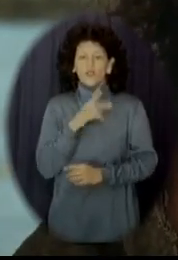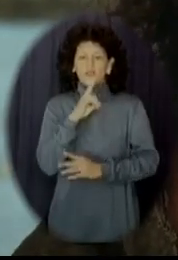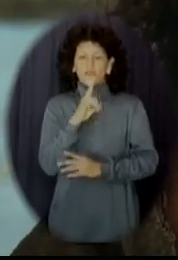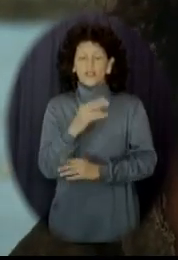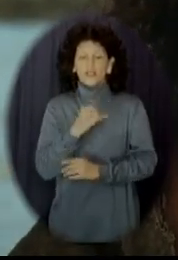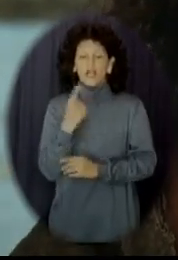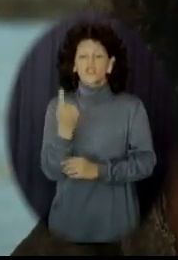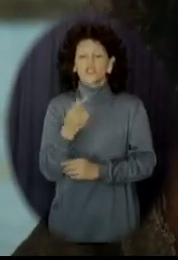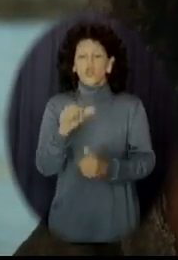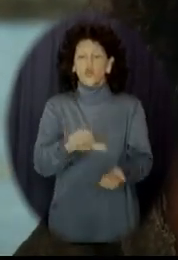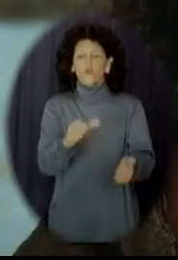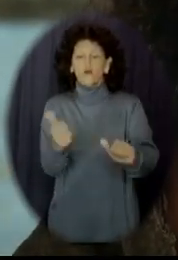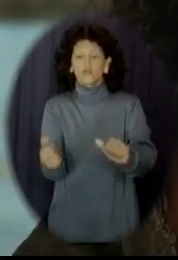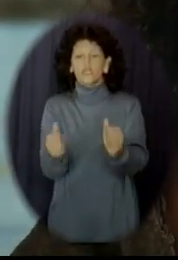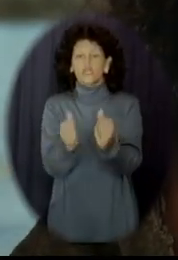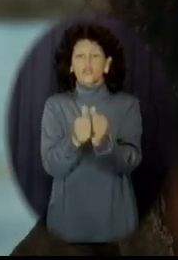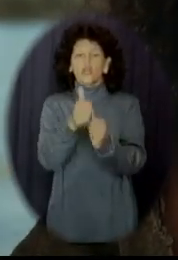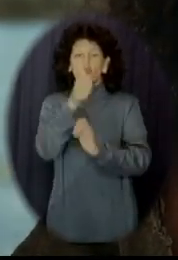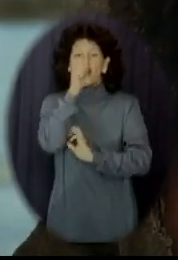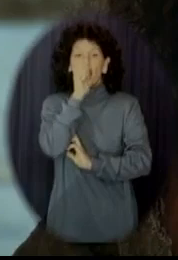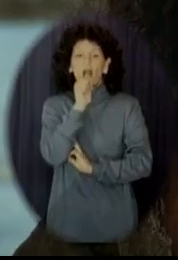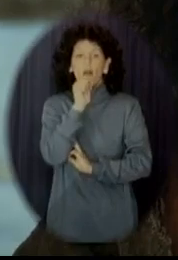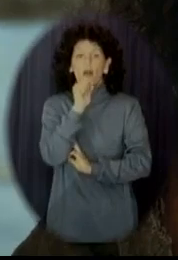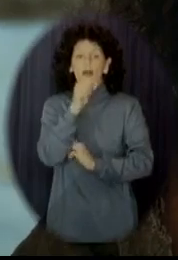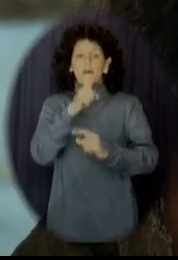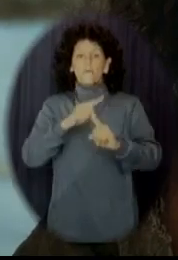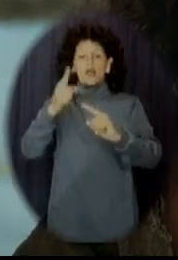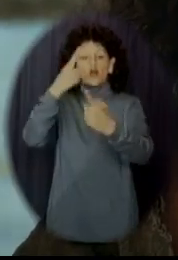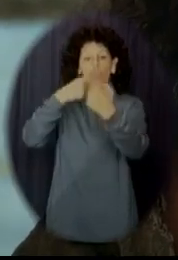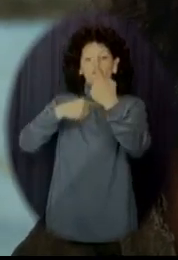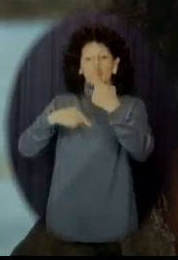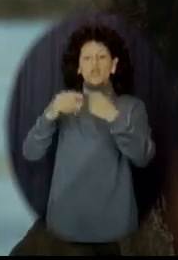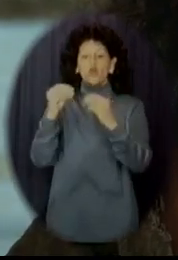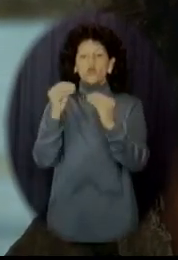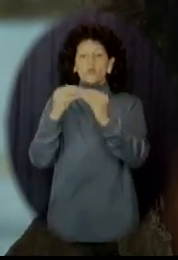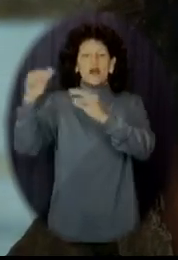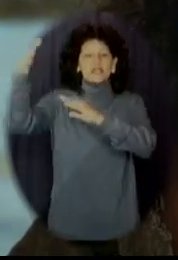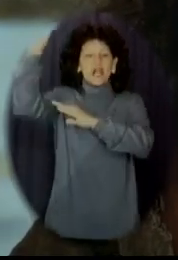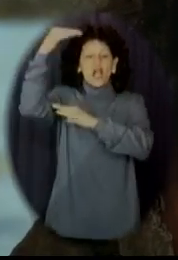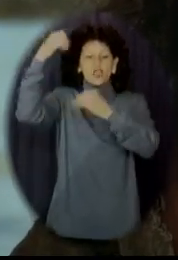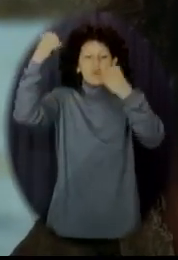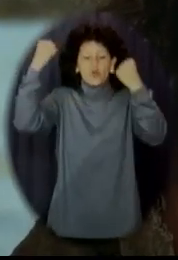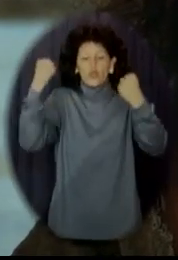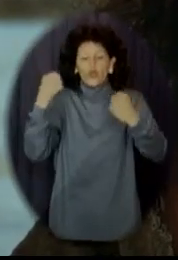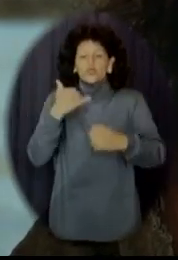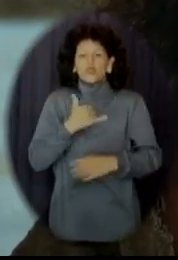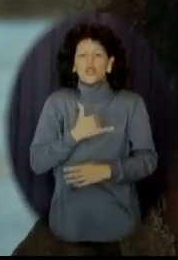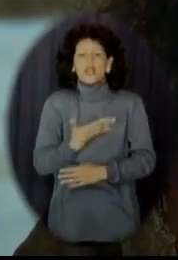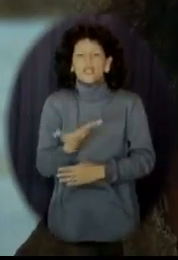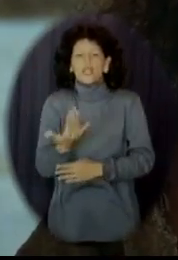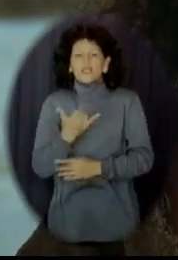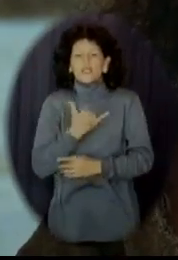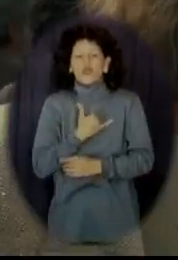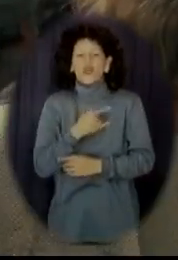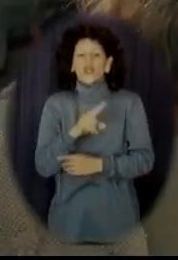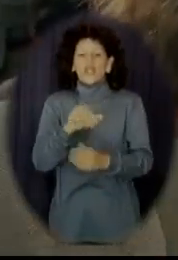Yo solo los bautizo con agua, pero viene uno mucho más poderoso que